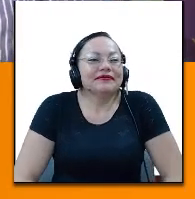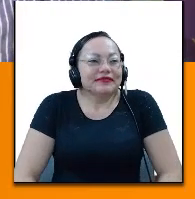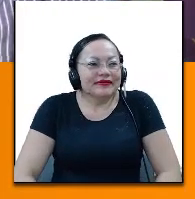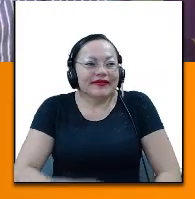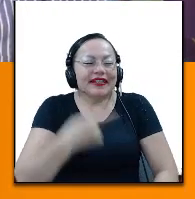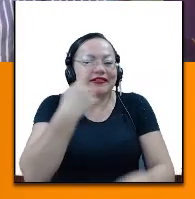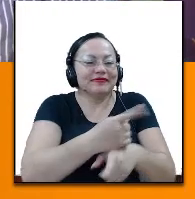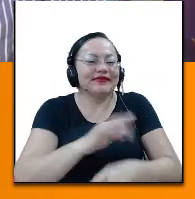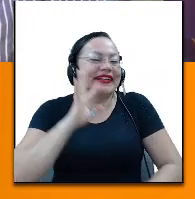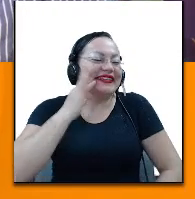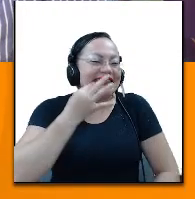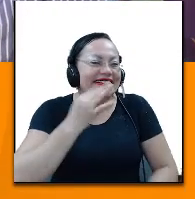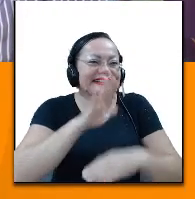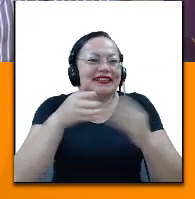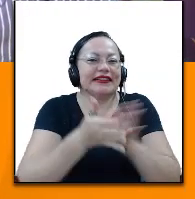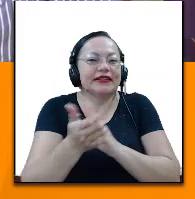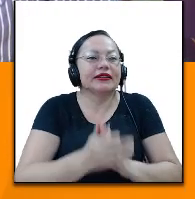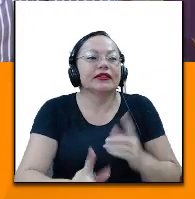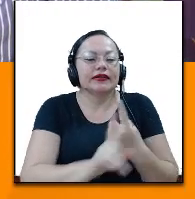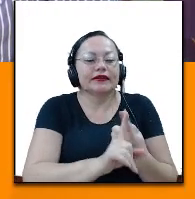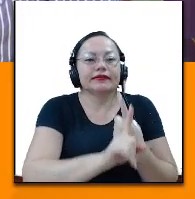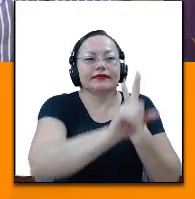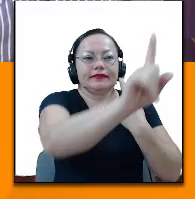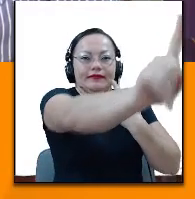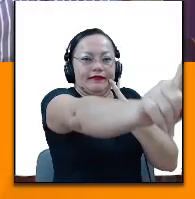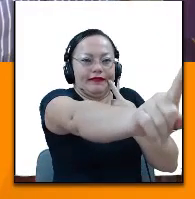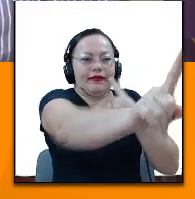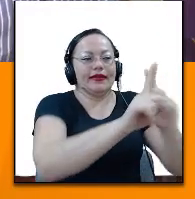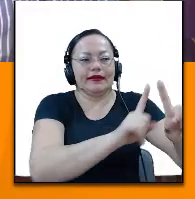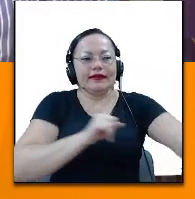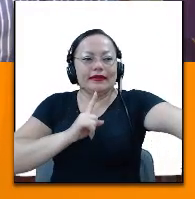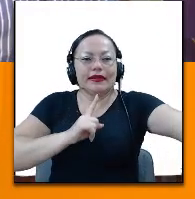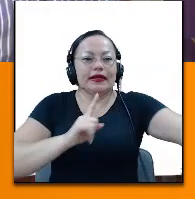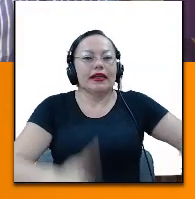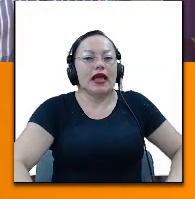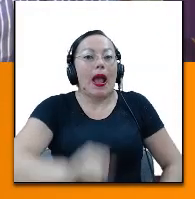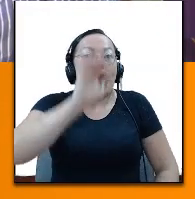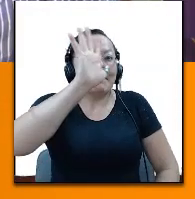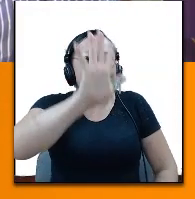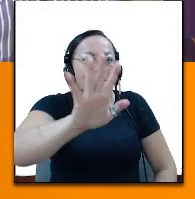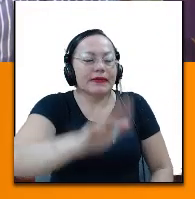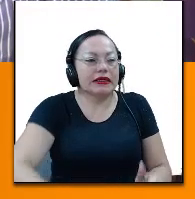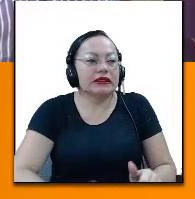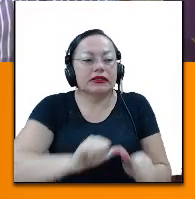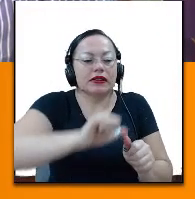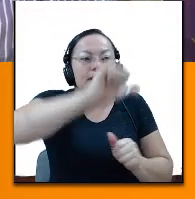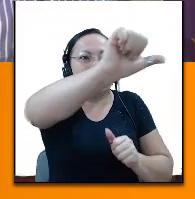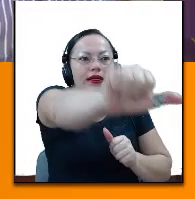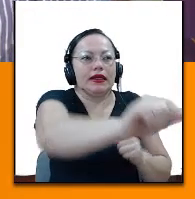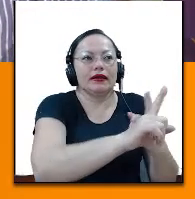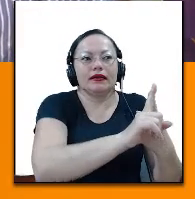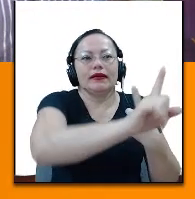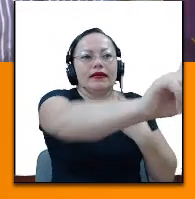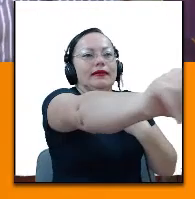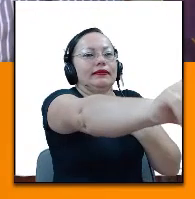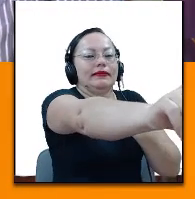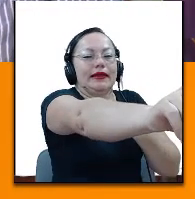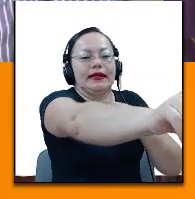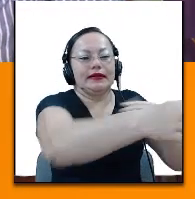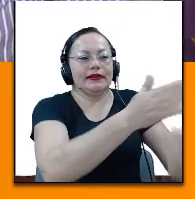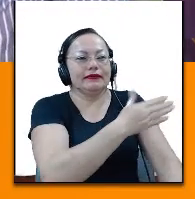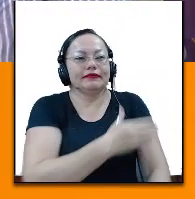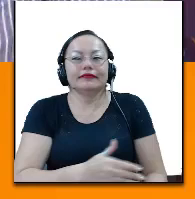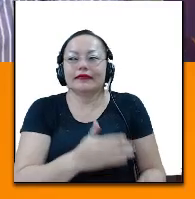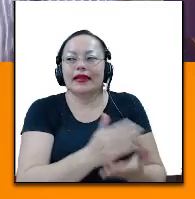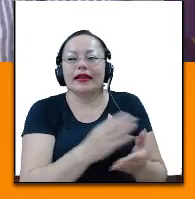qué rico. Recuerda que es la distancia entre persona y persona es de 5 metros. 5 metros de